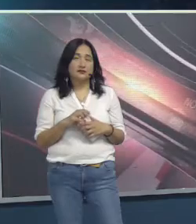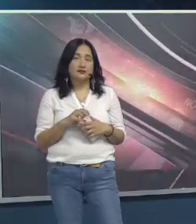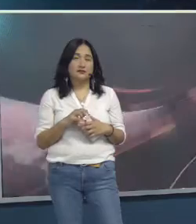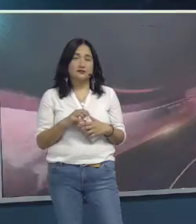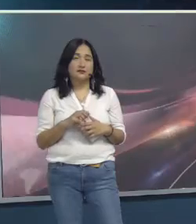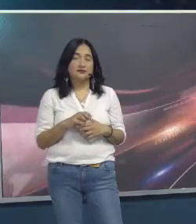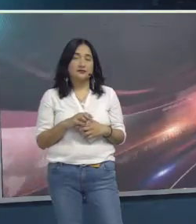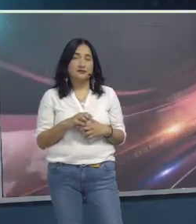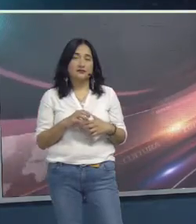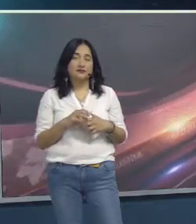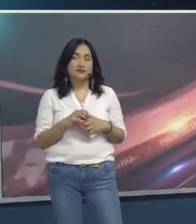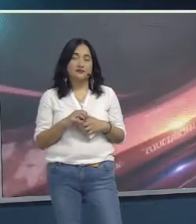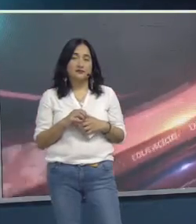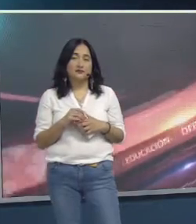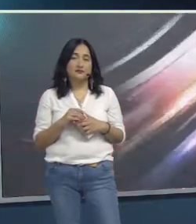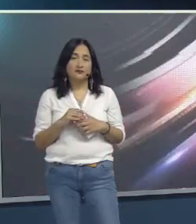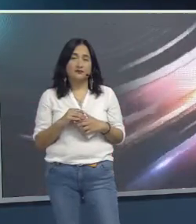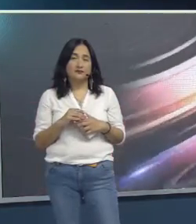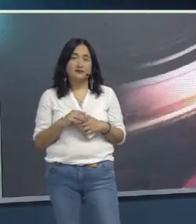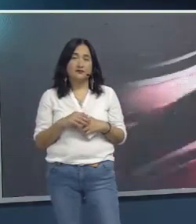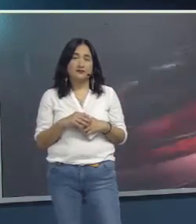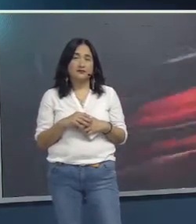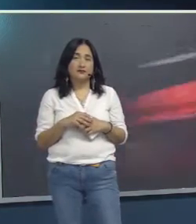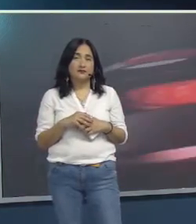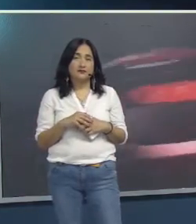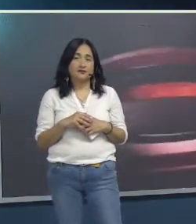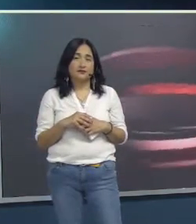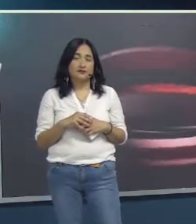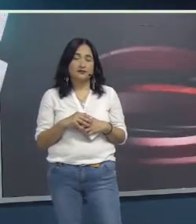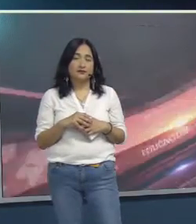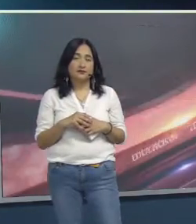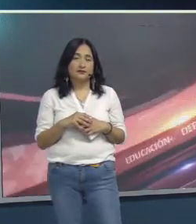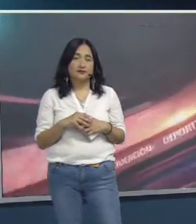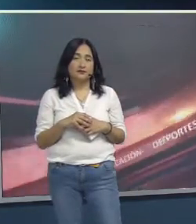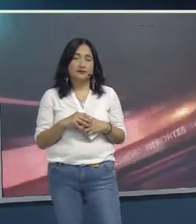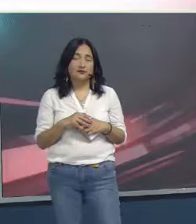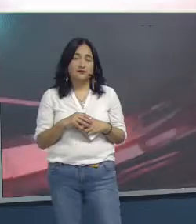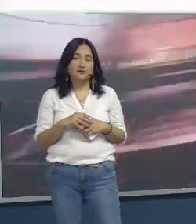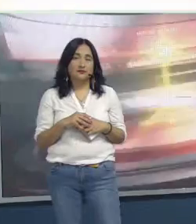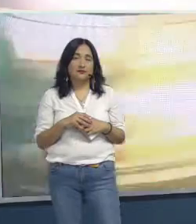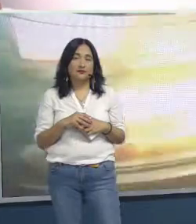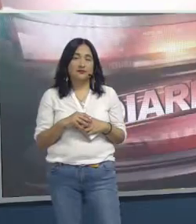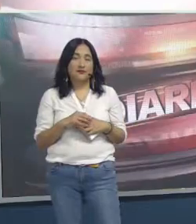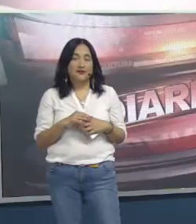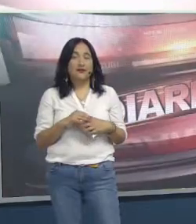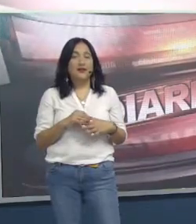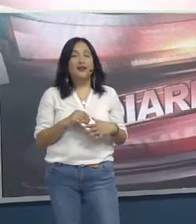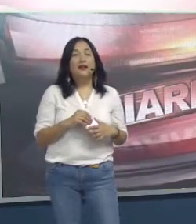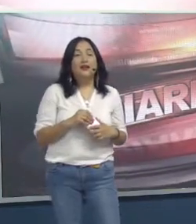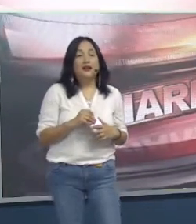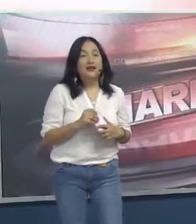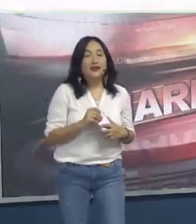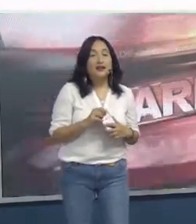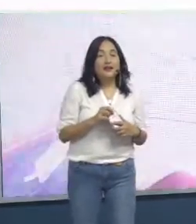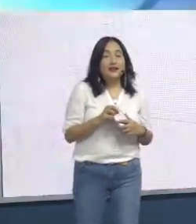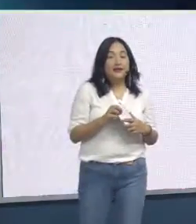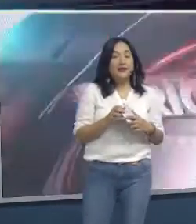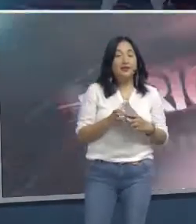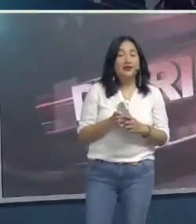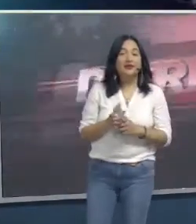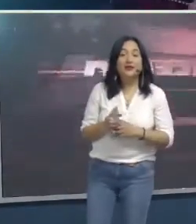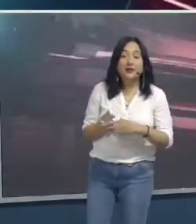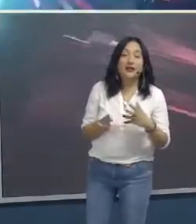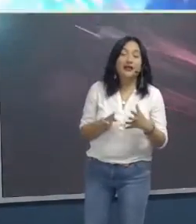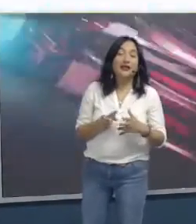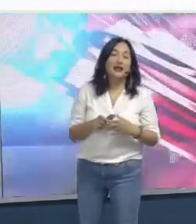decisión, y en orden a eso se ha trabajado y los resultados van avalando esta medida que se tomó oportunamente. Bien, se